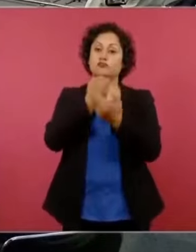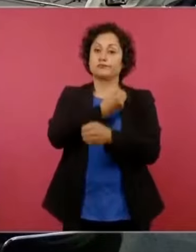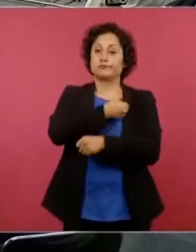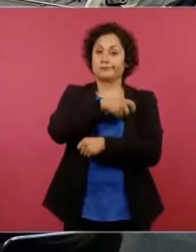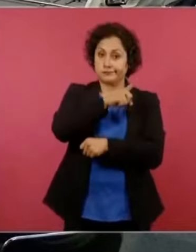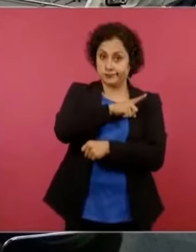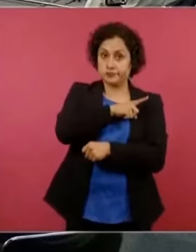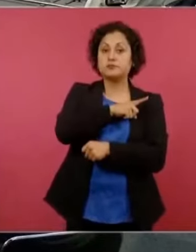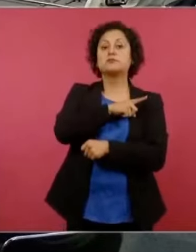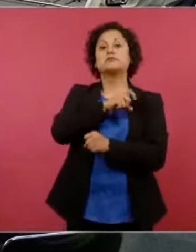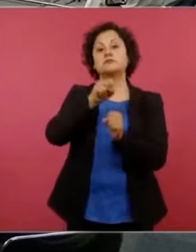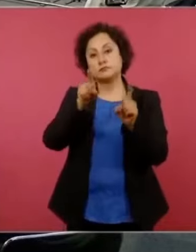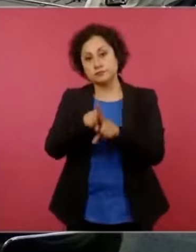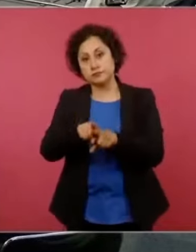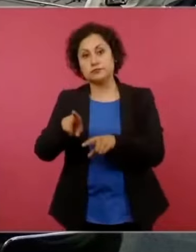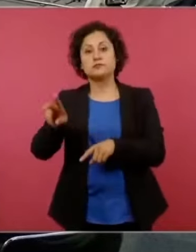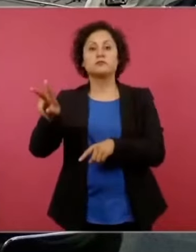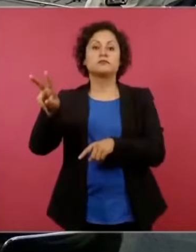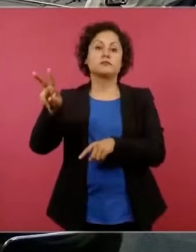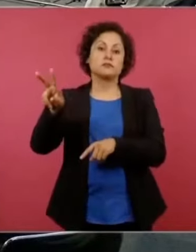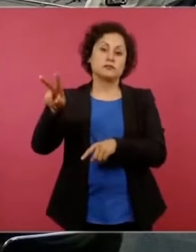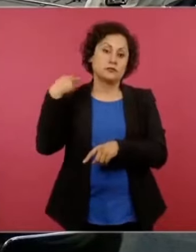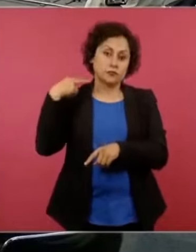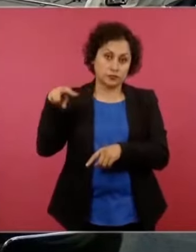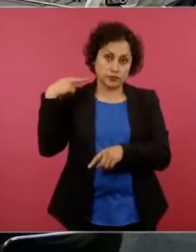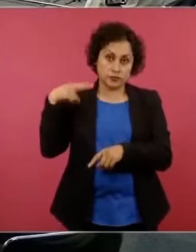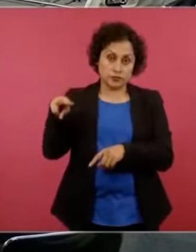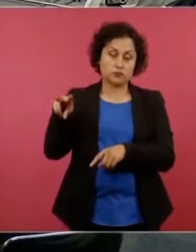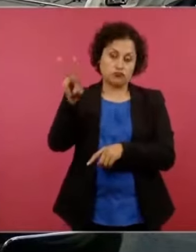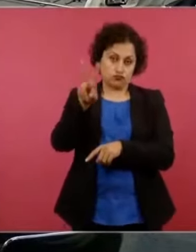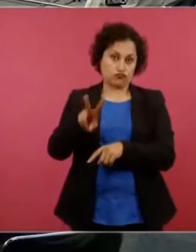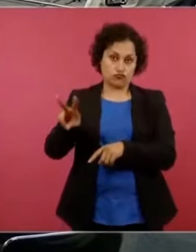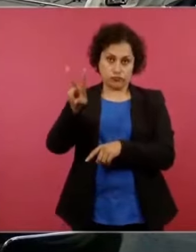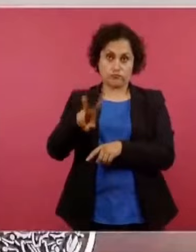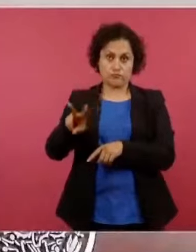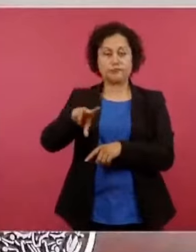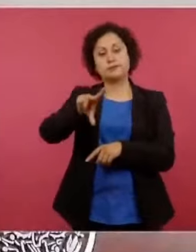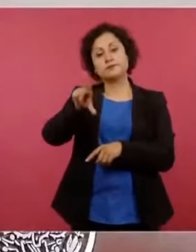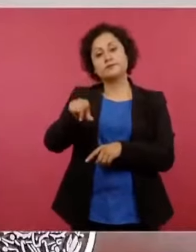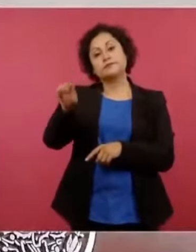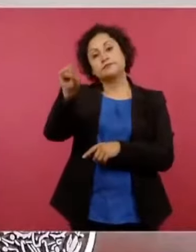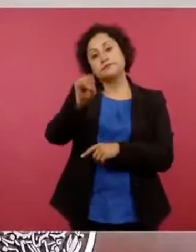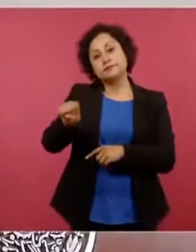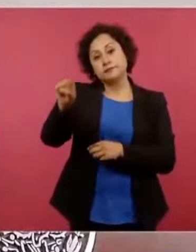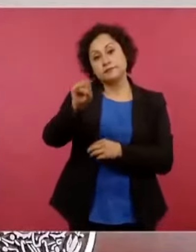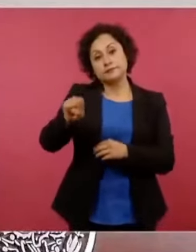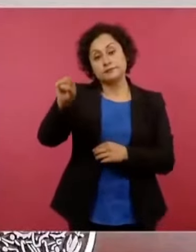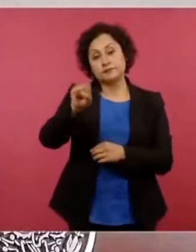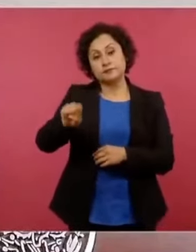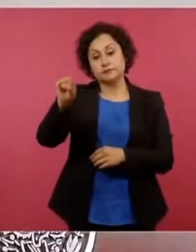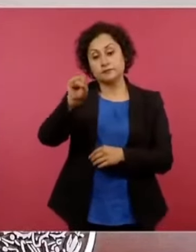sea, sería viernes. Uh-huh. Sí. Sábado,